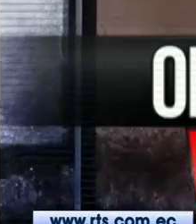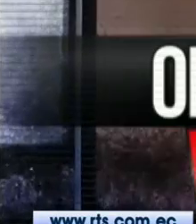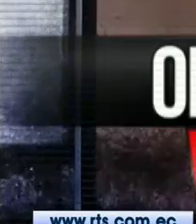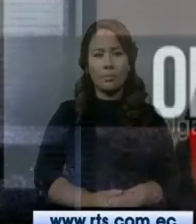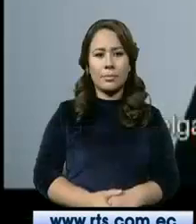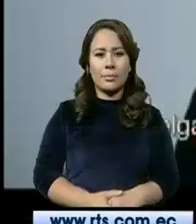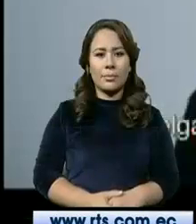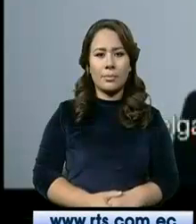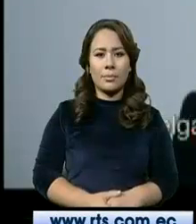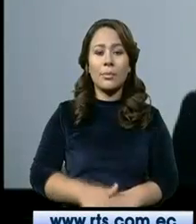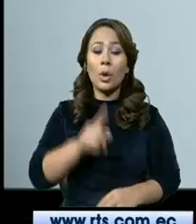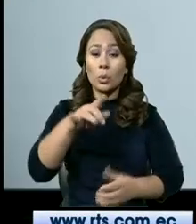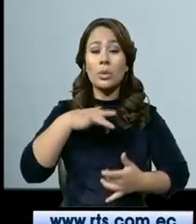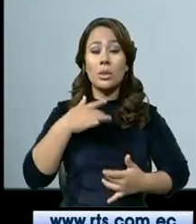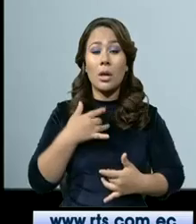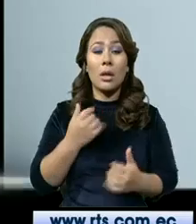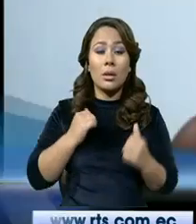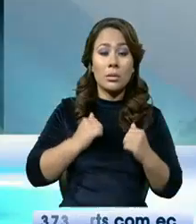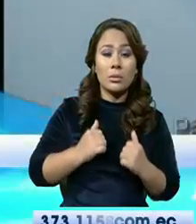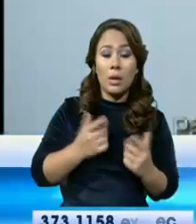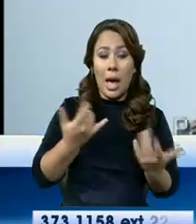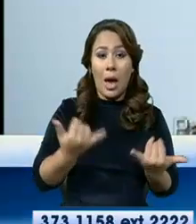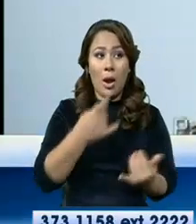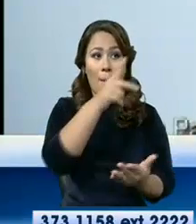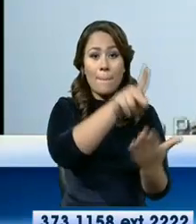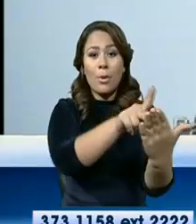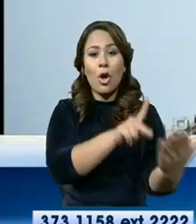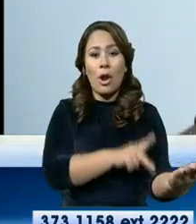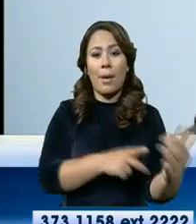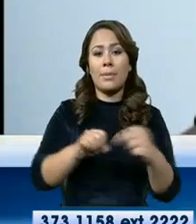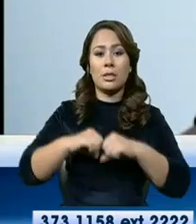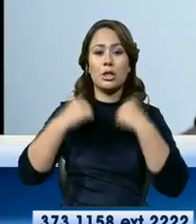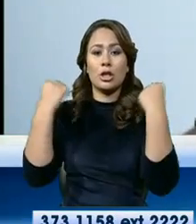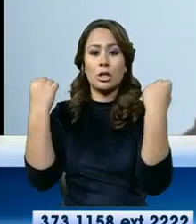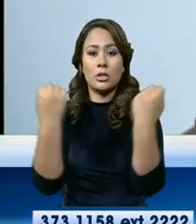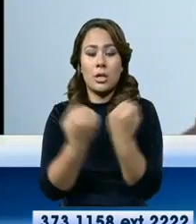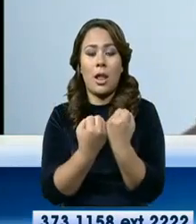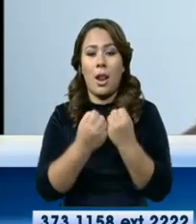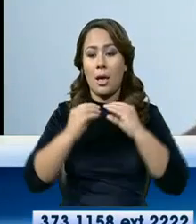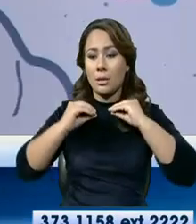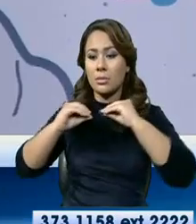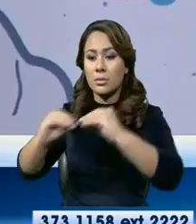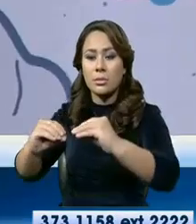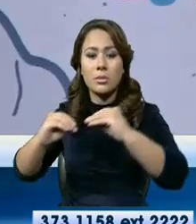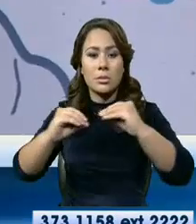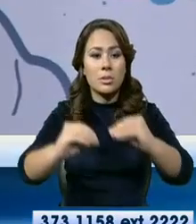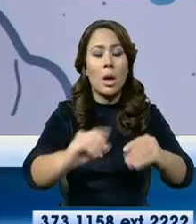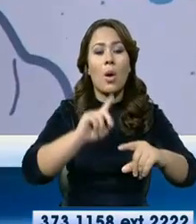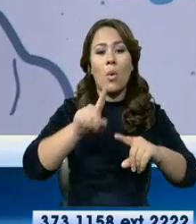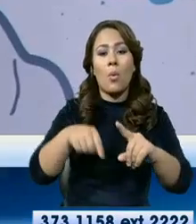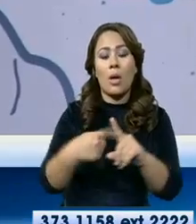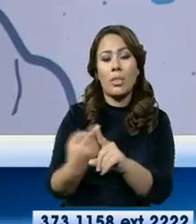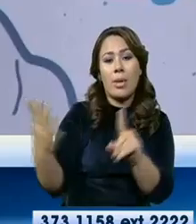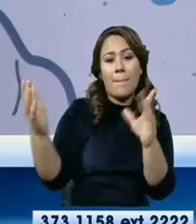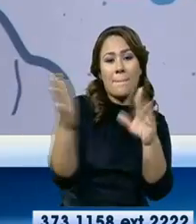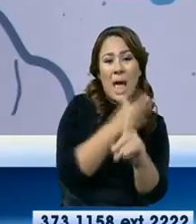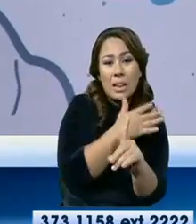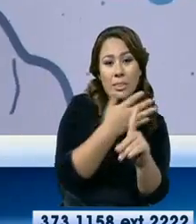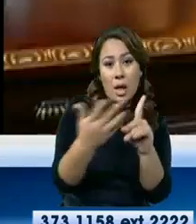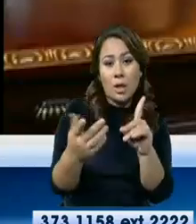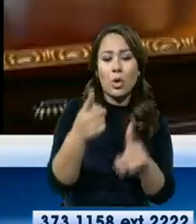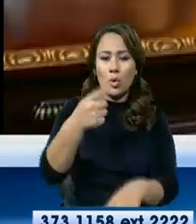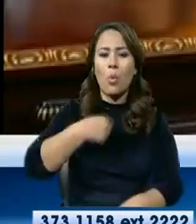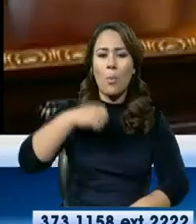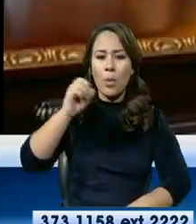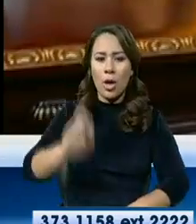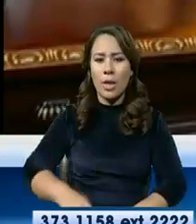Si te sientes amenazado. Ahora el programa social que promueve la prevención y asistencia en casos de violencia de género se eleva a